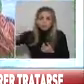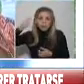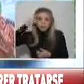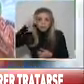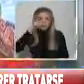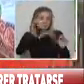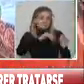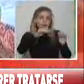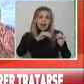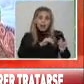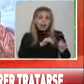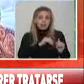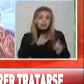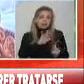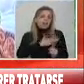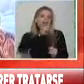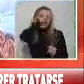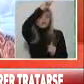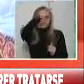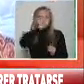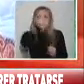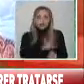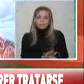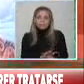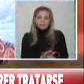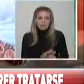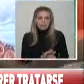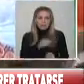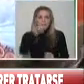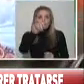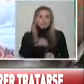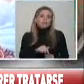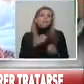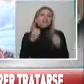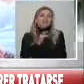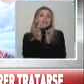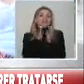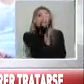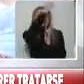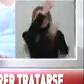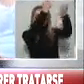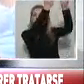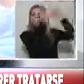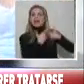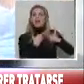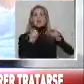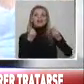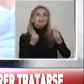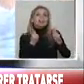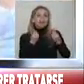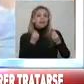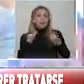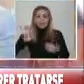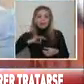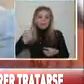amor Cristo nos va a curar. Y la verdad es que el regalo más grande que nos da Jesús es el de la vida. Es el regalo más maravilloso que tenemos y tenemos que hacer